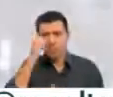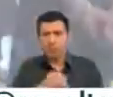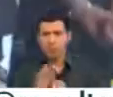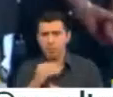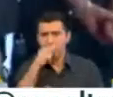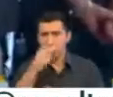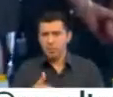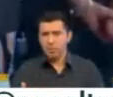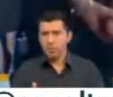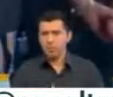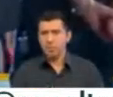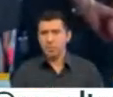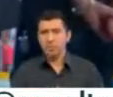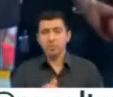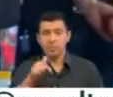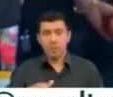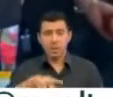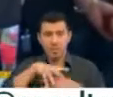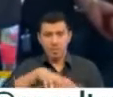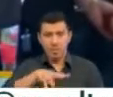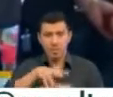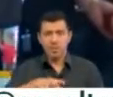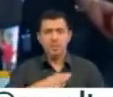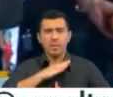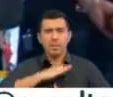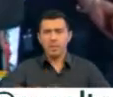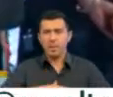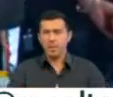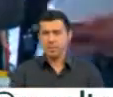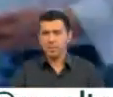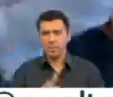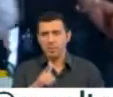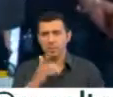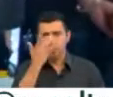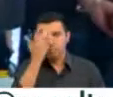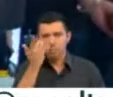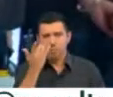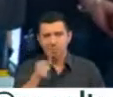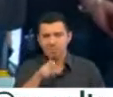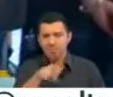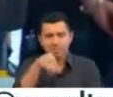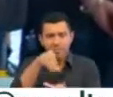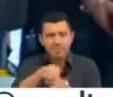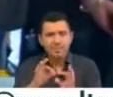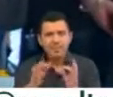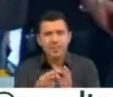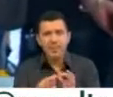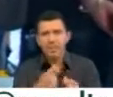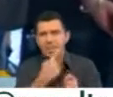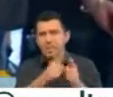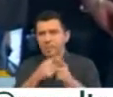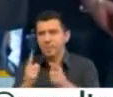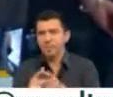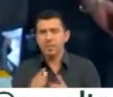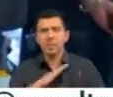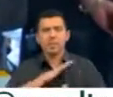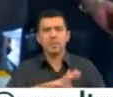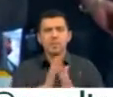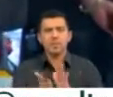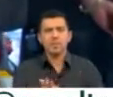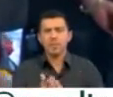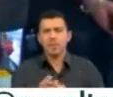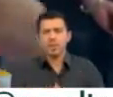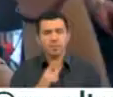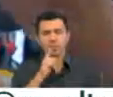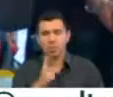los colegios. Ha sido una marcha pacífica, porque la familia está llena de paz, porque la familia está llena de amor, porque esta nunca ha